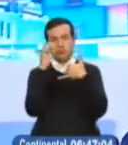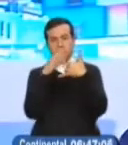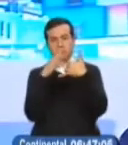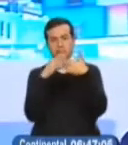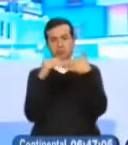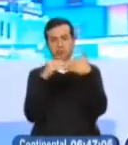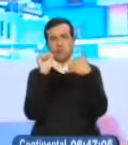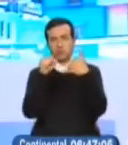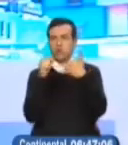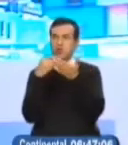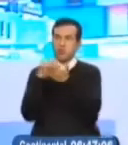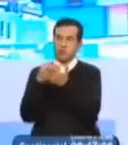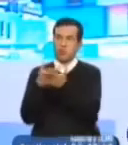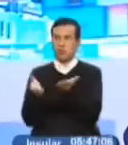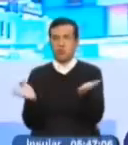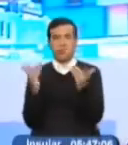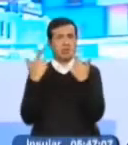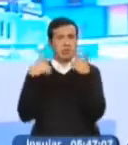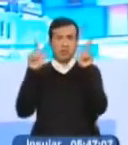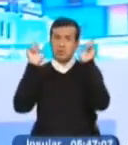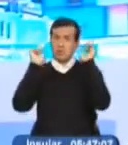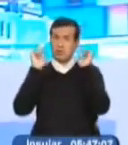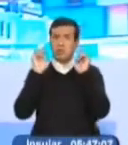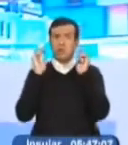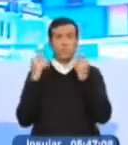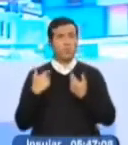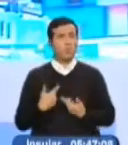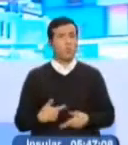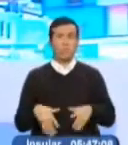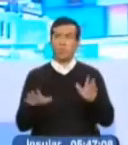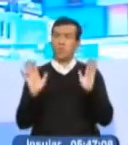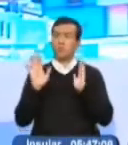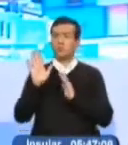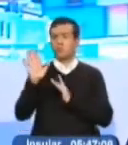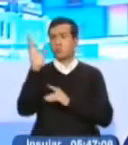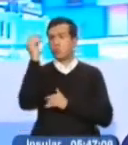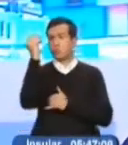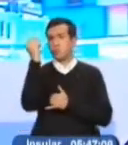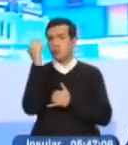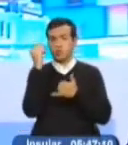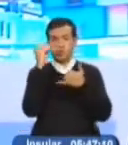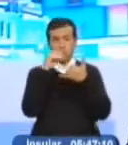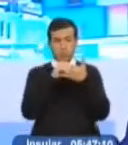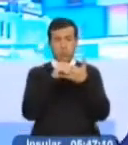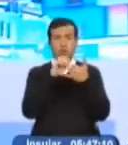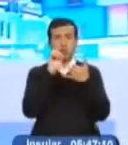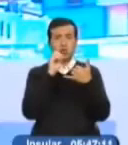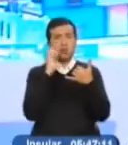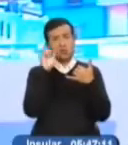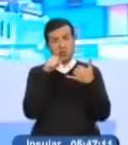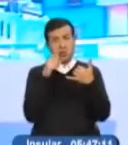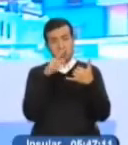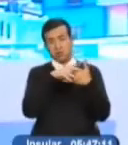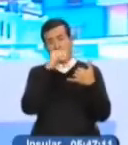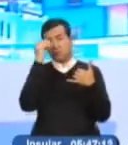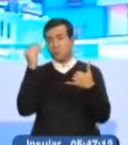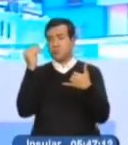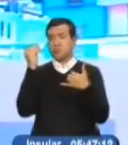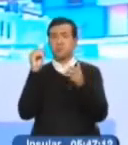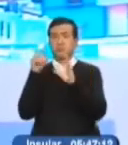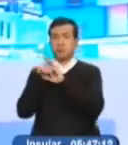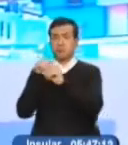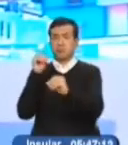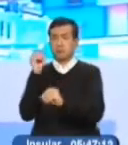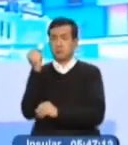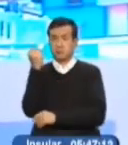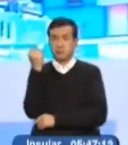comienza a hacer transacciones. Y usted tiene libre movilidad para cualquier momento su saldo de dinero electrónico, sacarlo en dinero en efectivo.